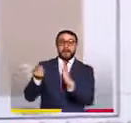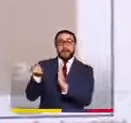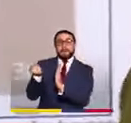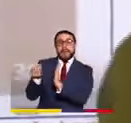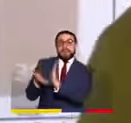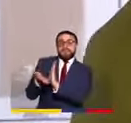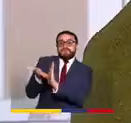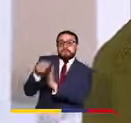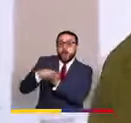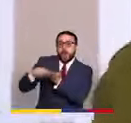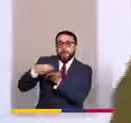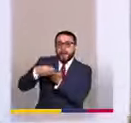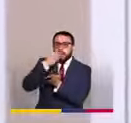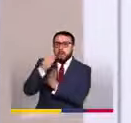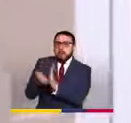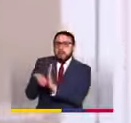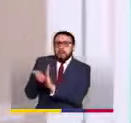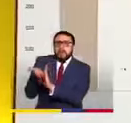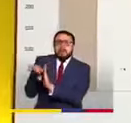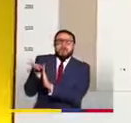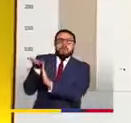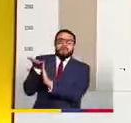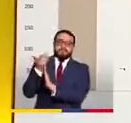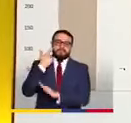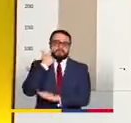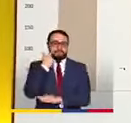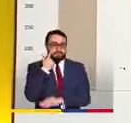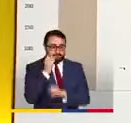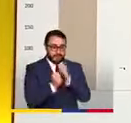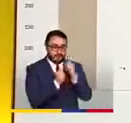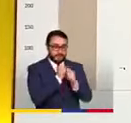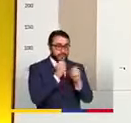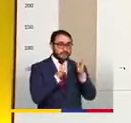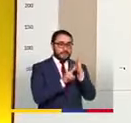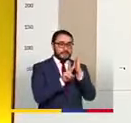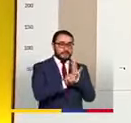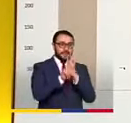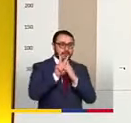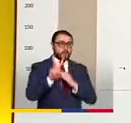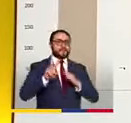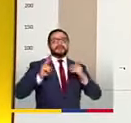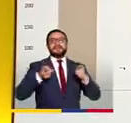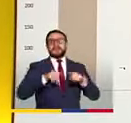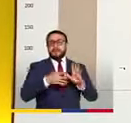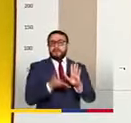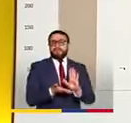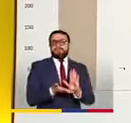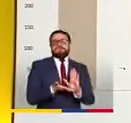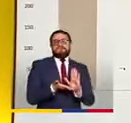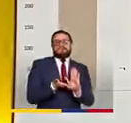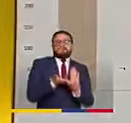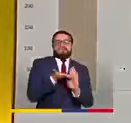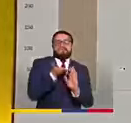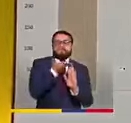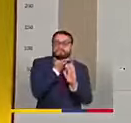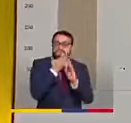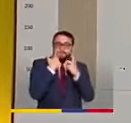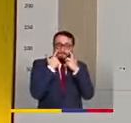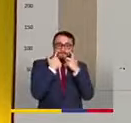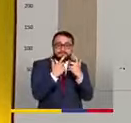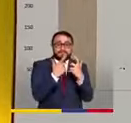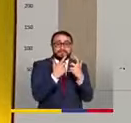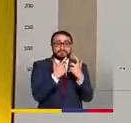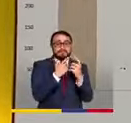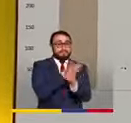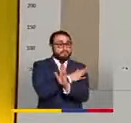de alimentos, el año 2022 tuvo el más alto índice de inflación de